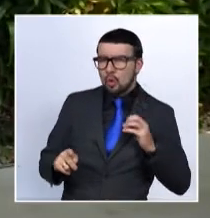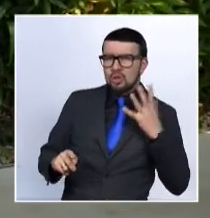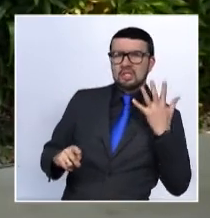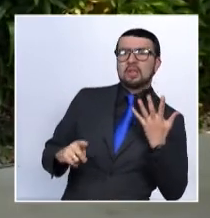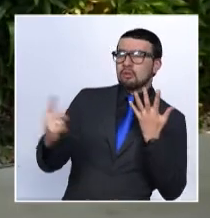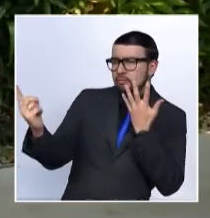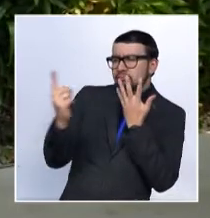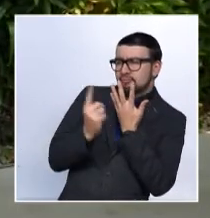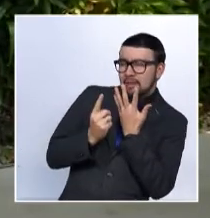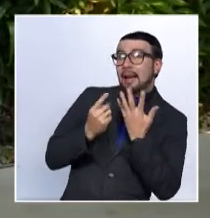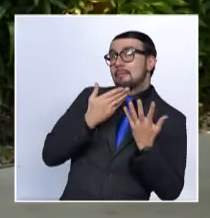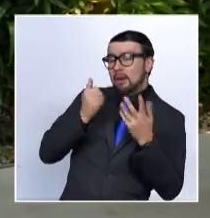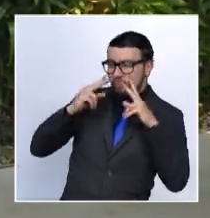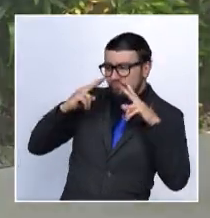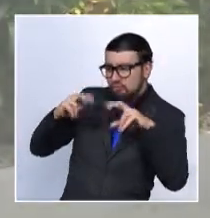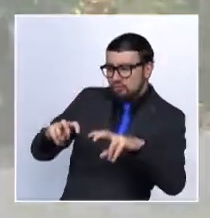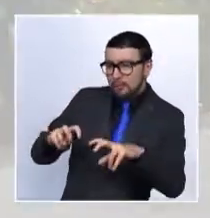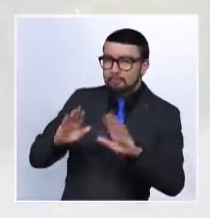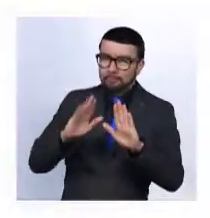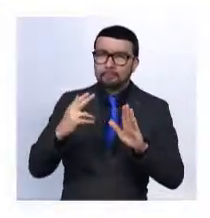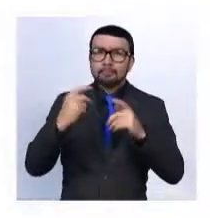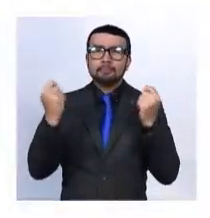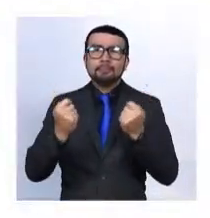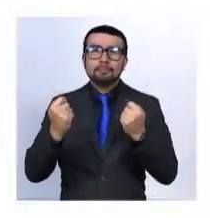equivoquen. Vamos a este corte de comerciales.